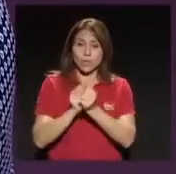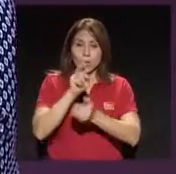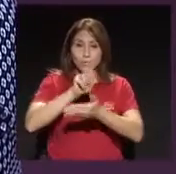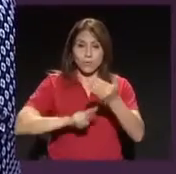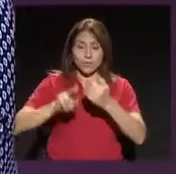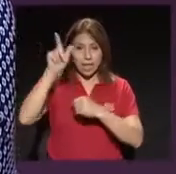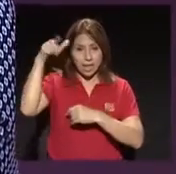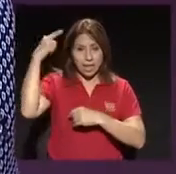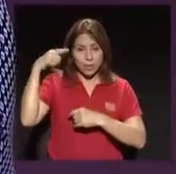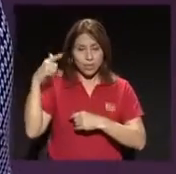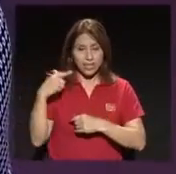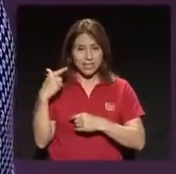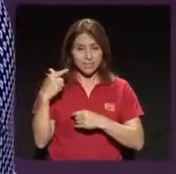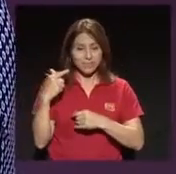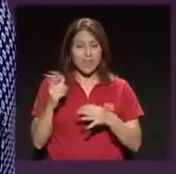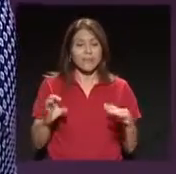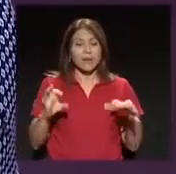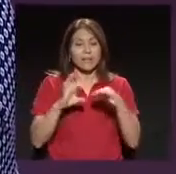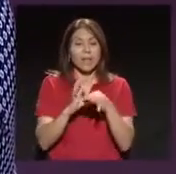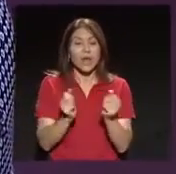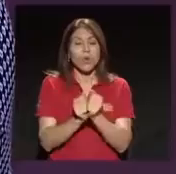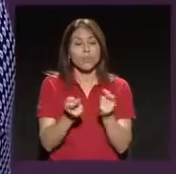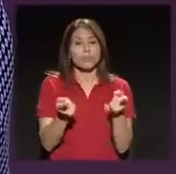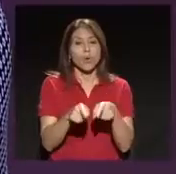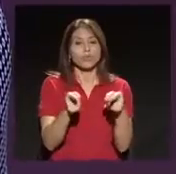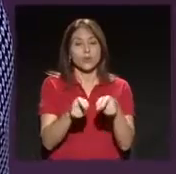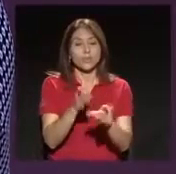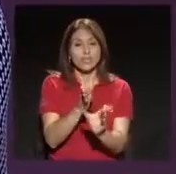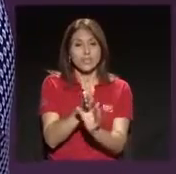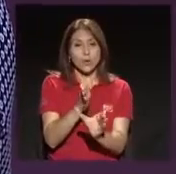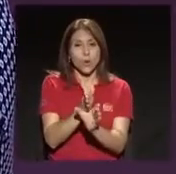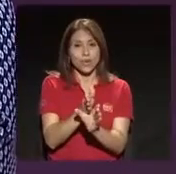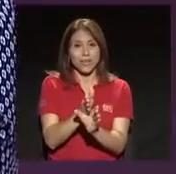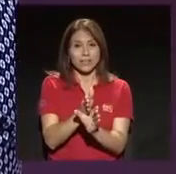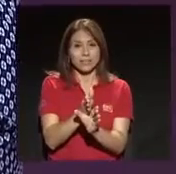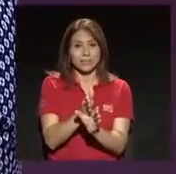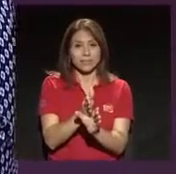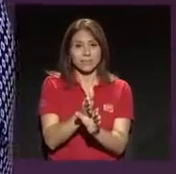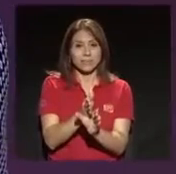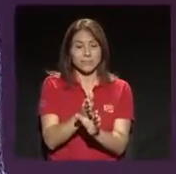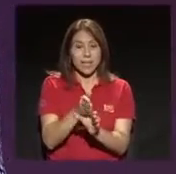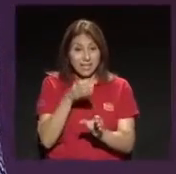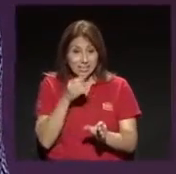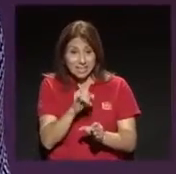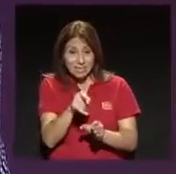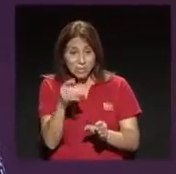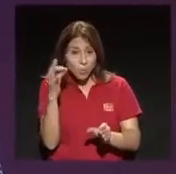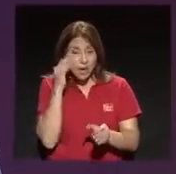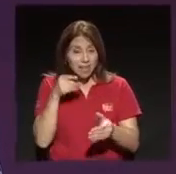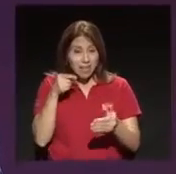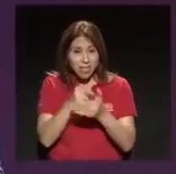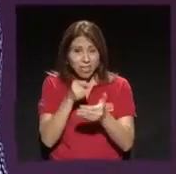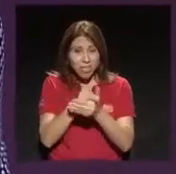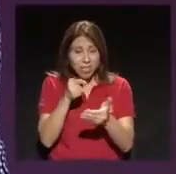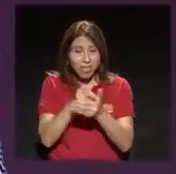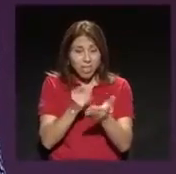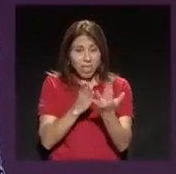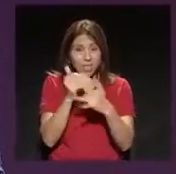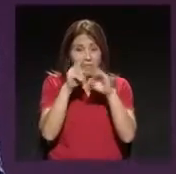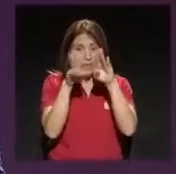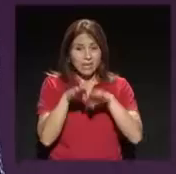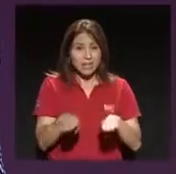las consecuencias psicológicas que tiene para las mujeres la violencia en la red, porque se ha dado, digamos,